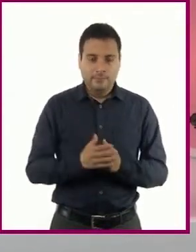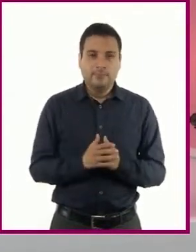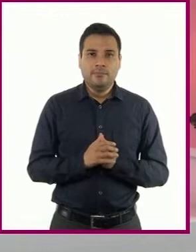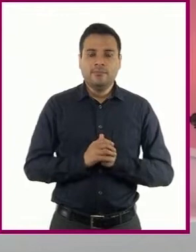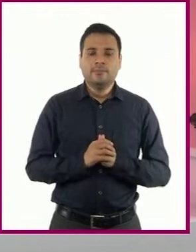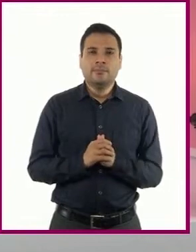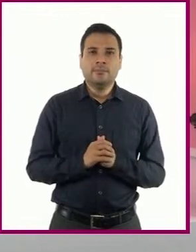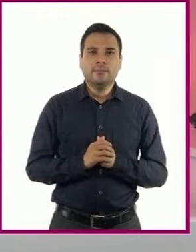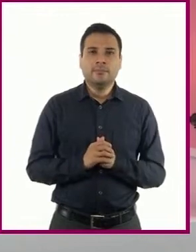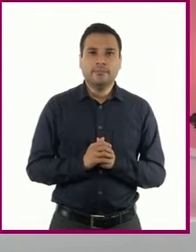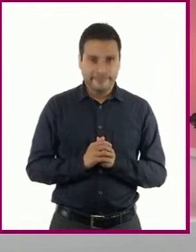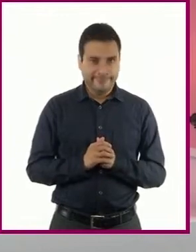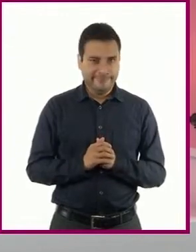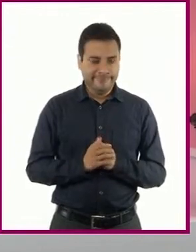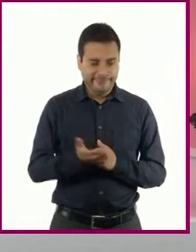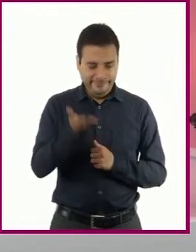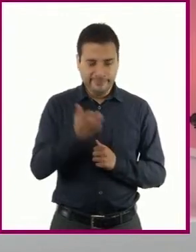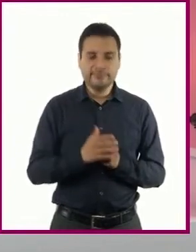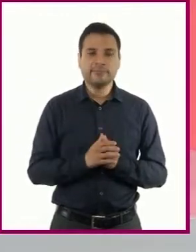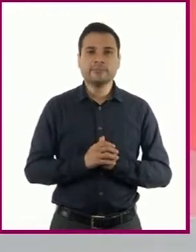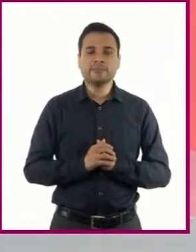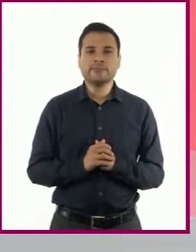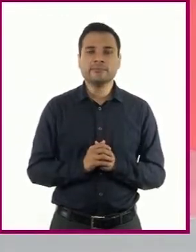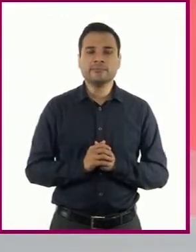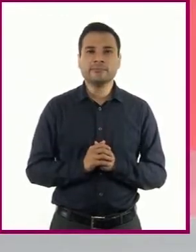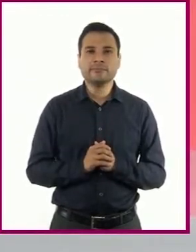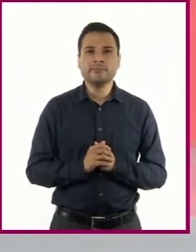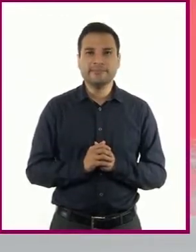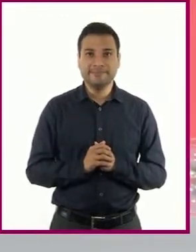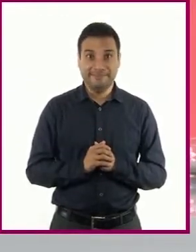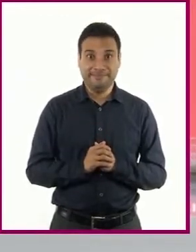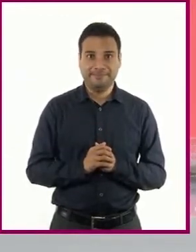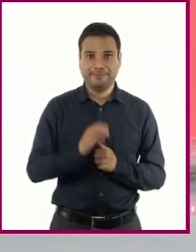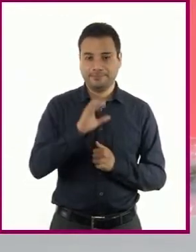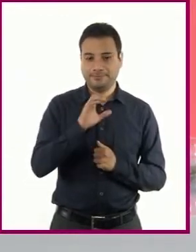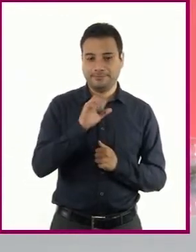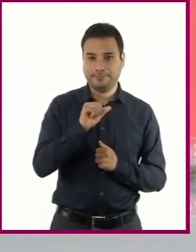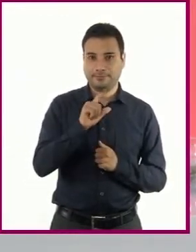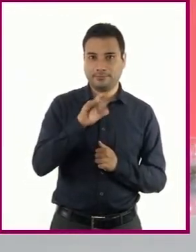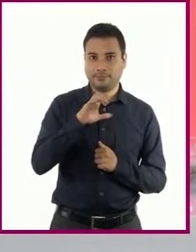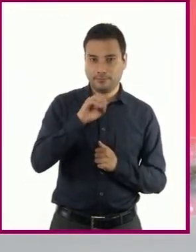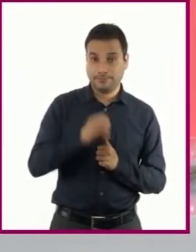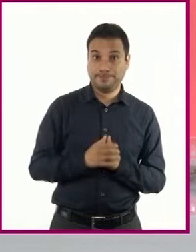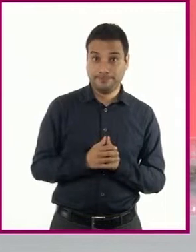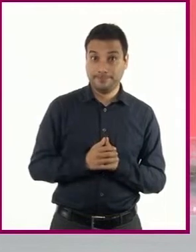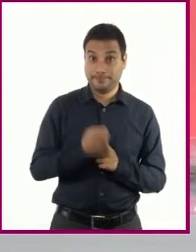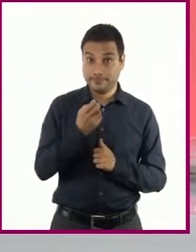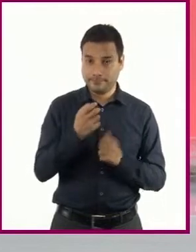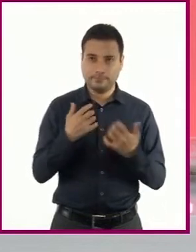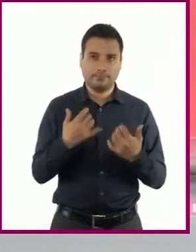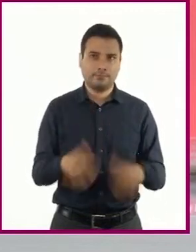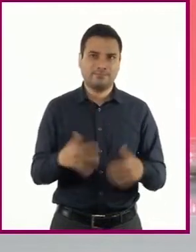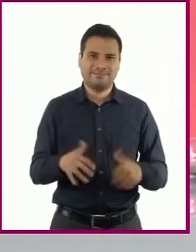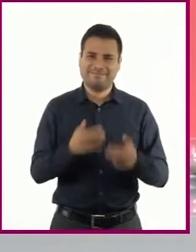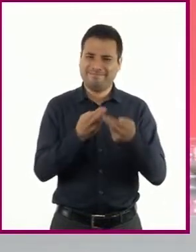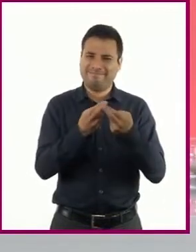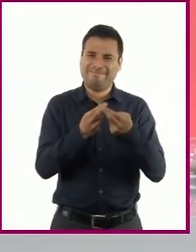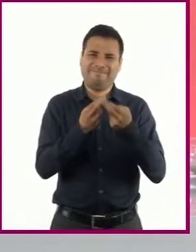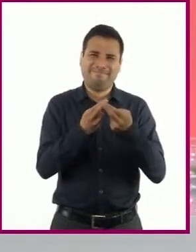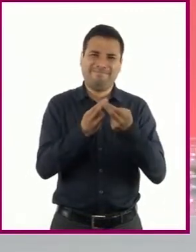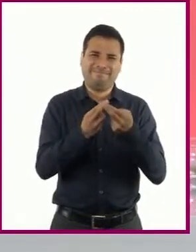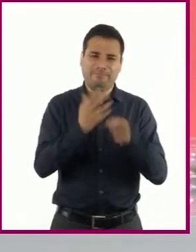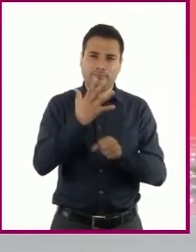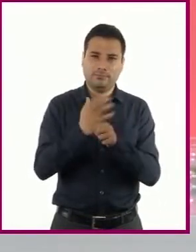conversión. Resáltenlo con sus anotaciones. El calcio es el quinto elemento más abundante en la Tierra.